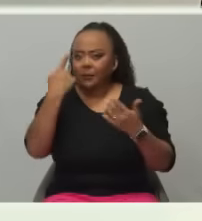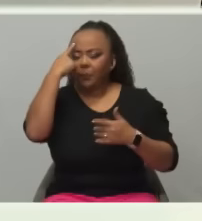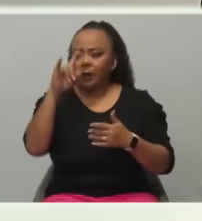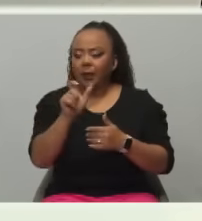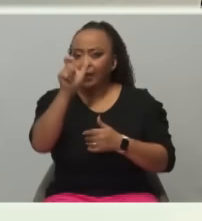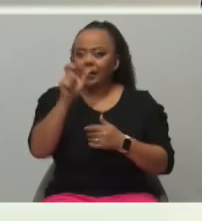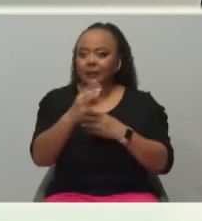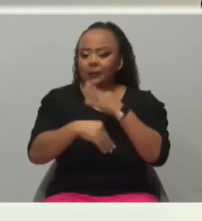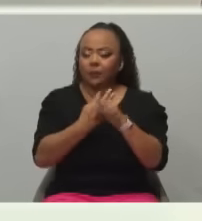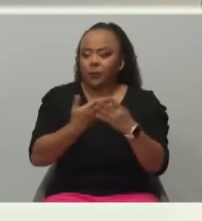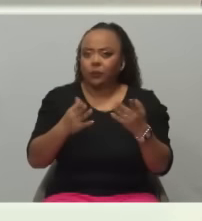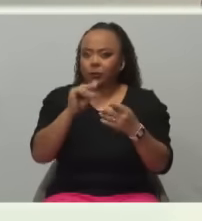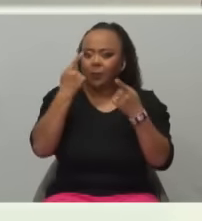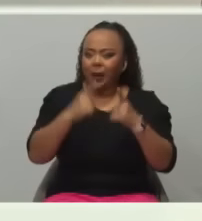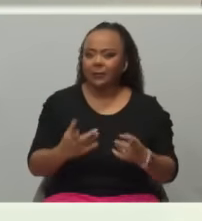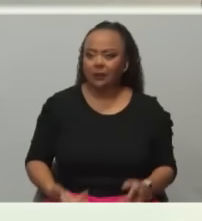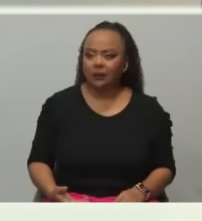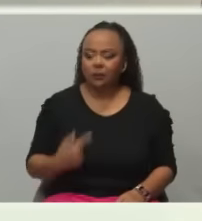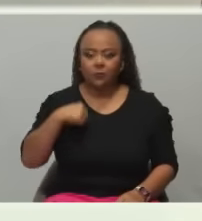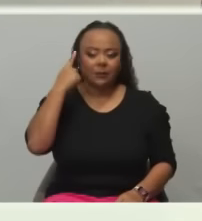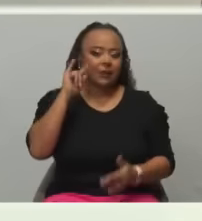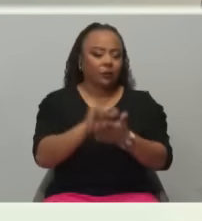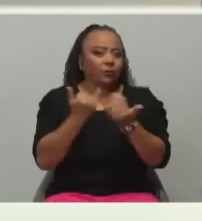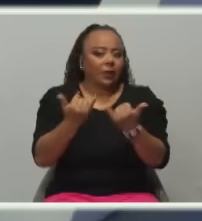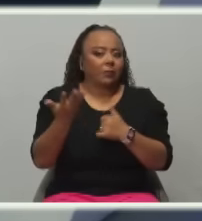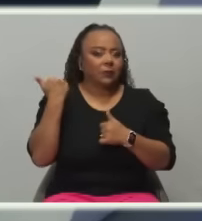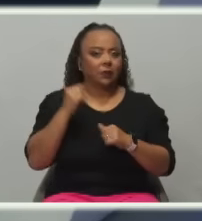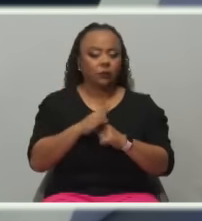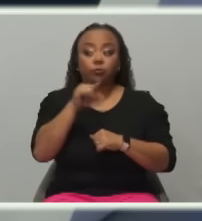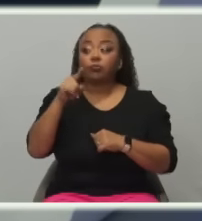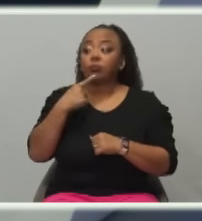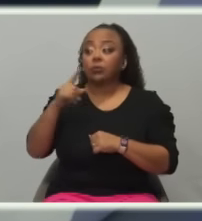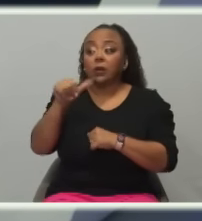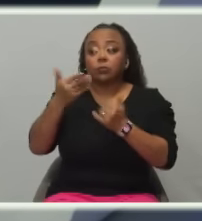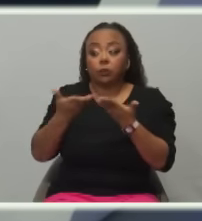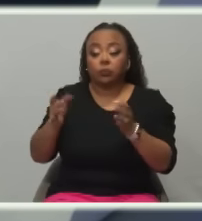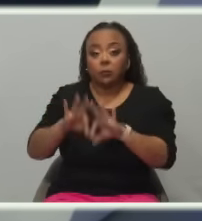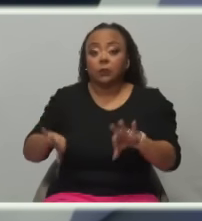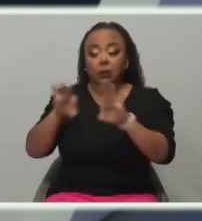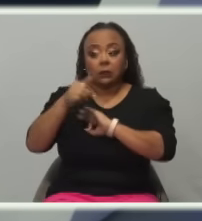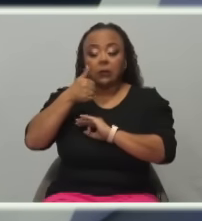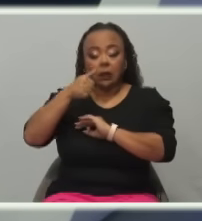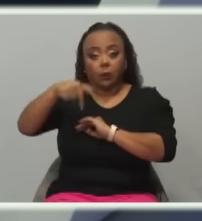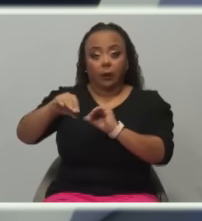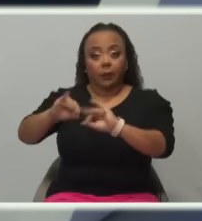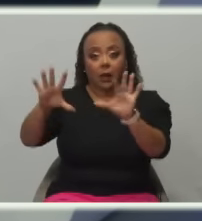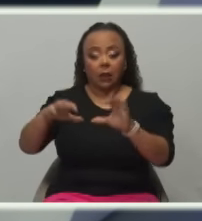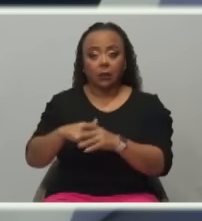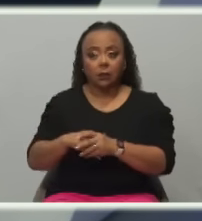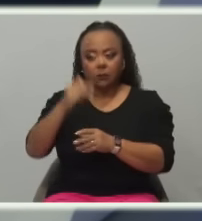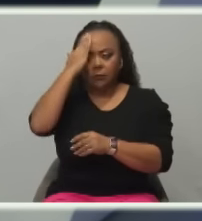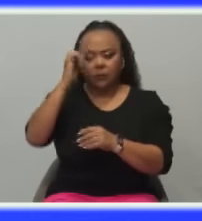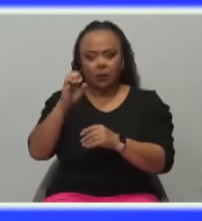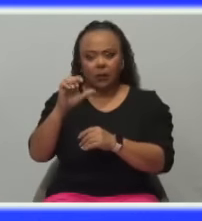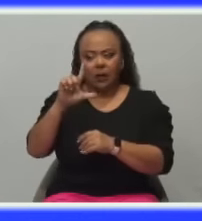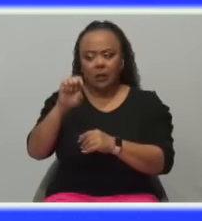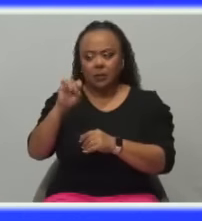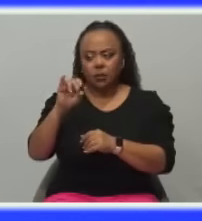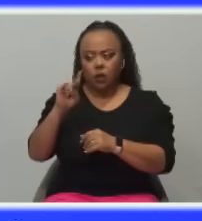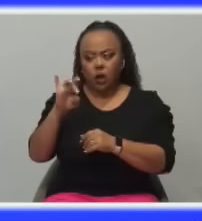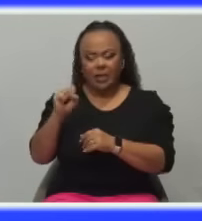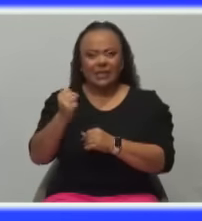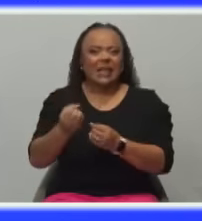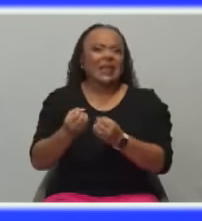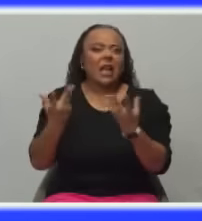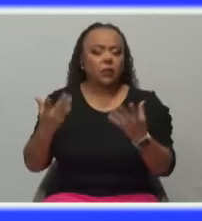esas ese tipo de cosas no pasen Yo pensé que eso estaba en el Y vos lo decías otra cosa importante también en la mañana Por qué se lesionan tanto E